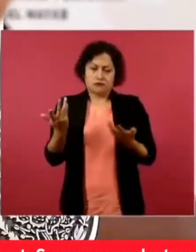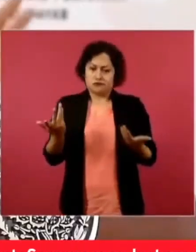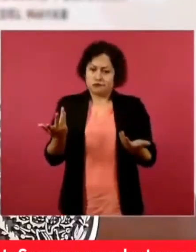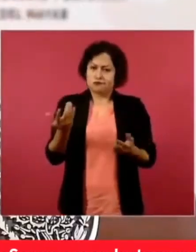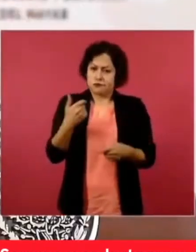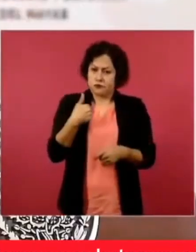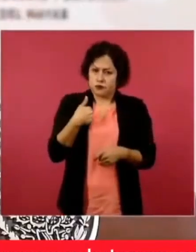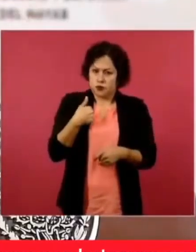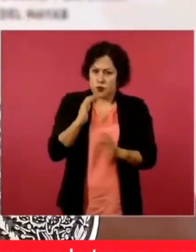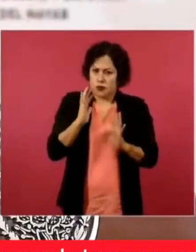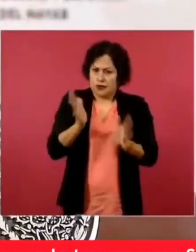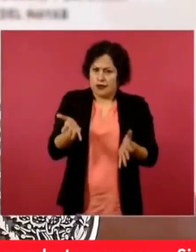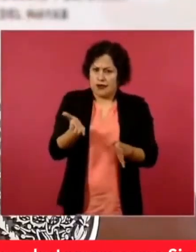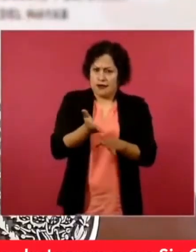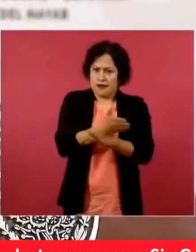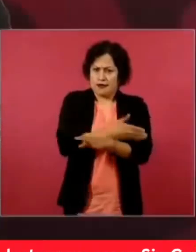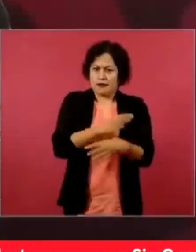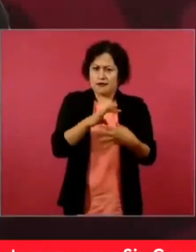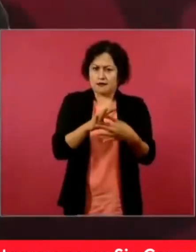coincidimos